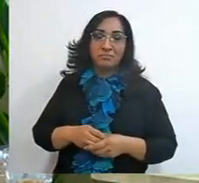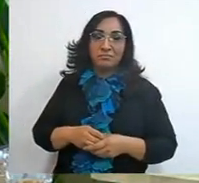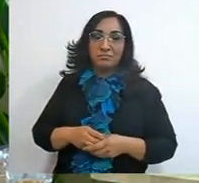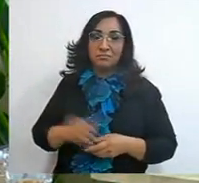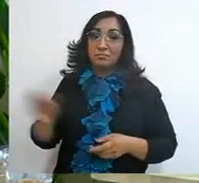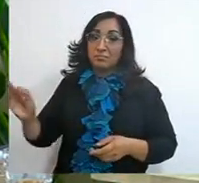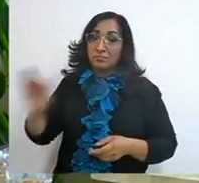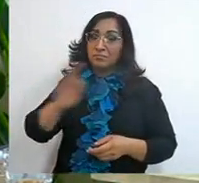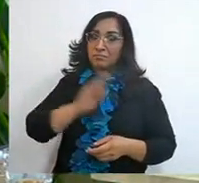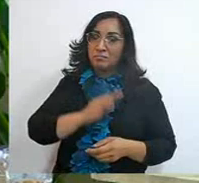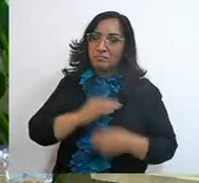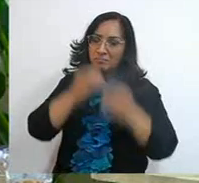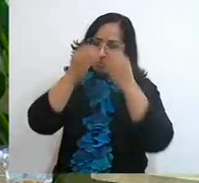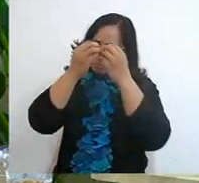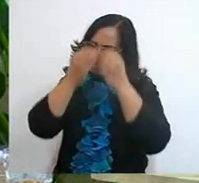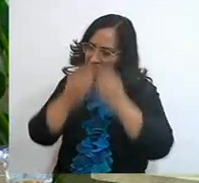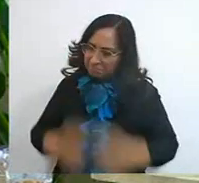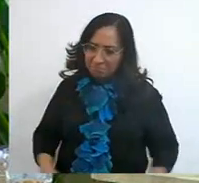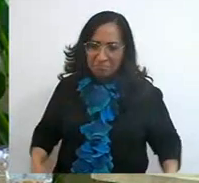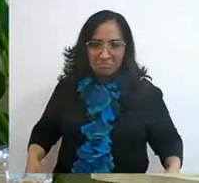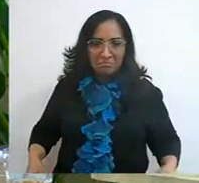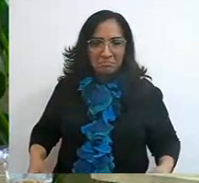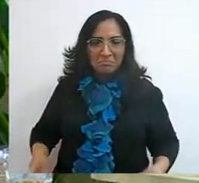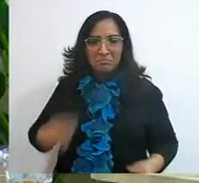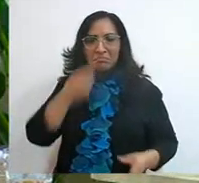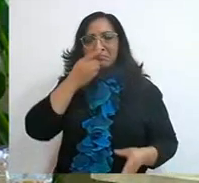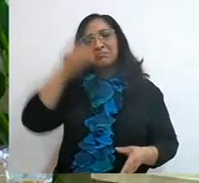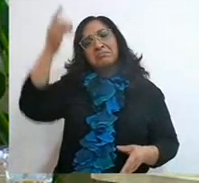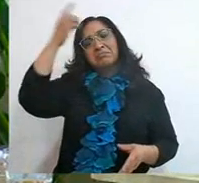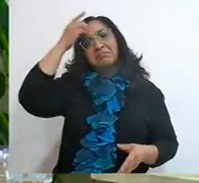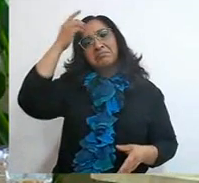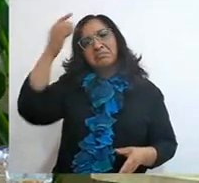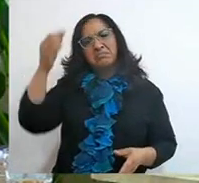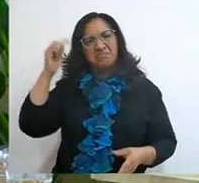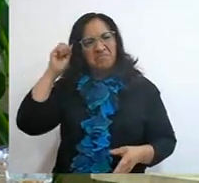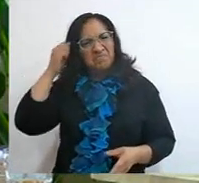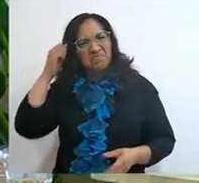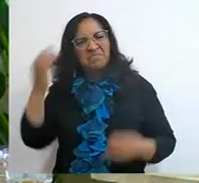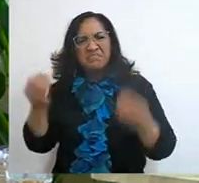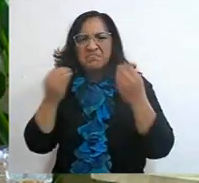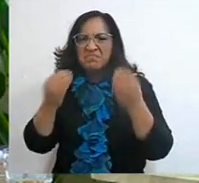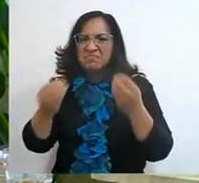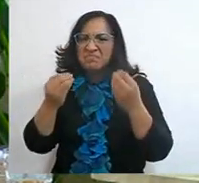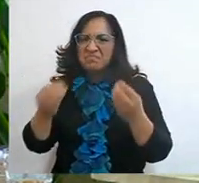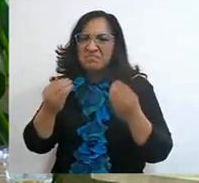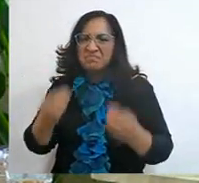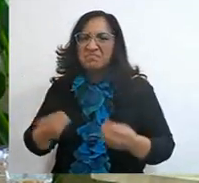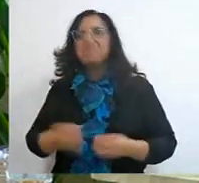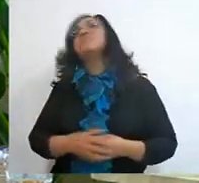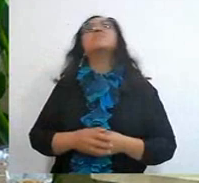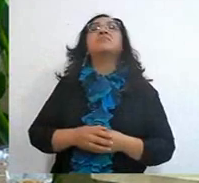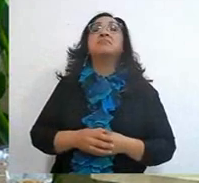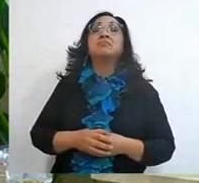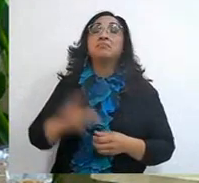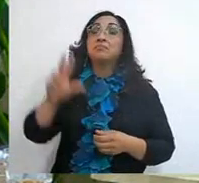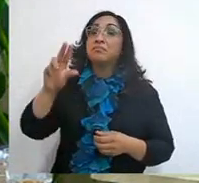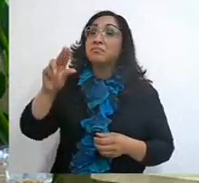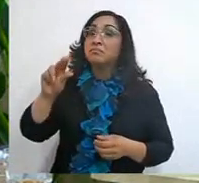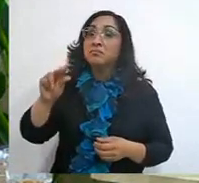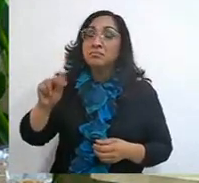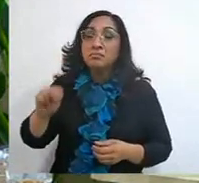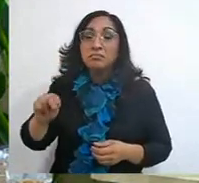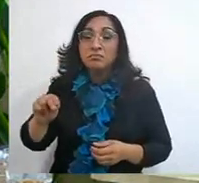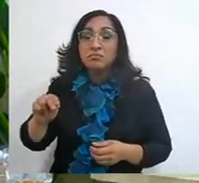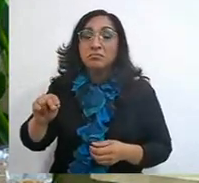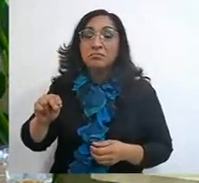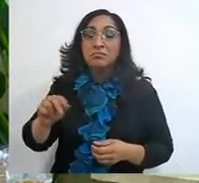la fe se viene abajo. Dice el Señor, le molestó mucho, y en el libro de Ezequías nos dice: no,